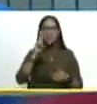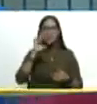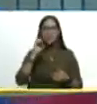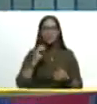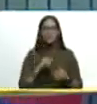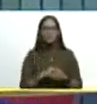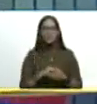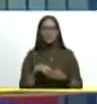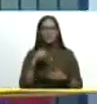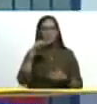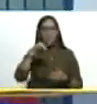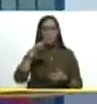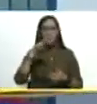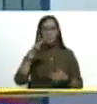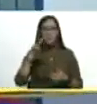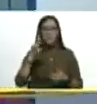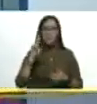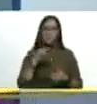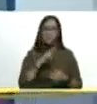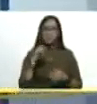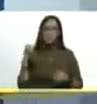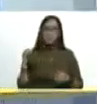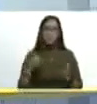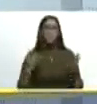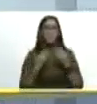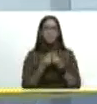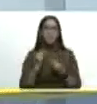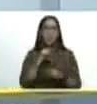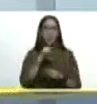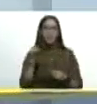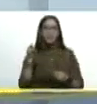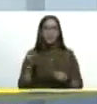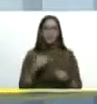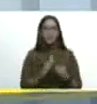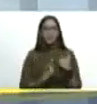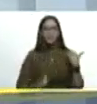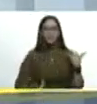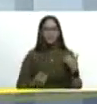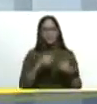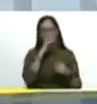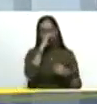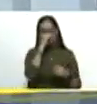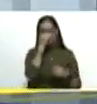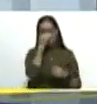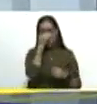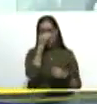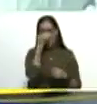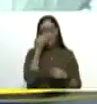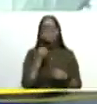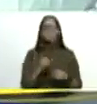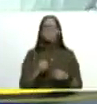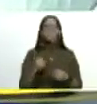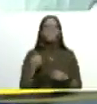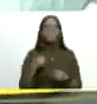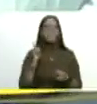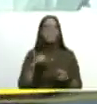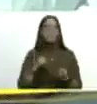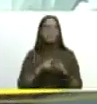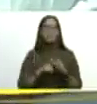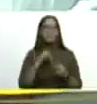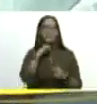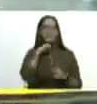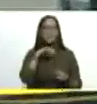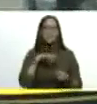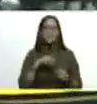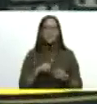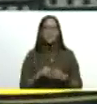gente del MBR-200 que tanto los acompañaron a ustedes, mi presidente, y precisamente la primera combatiente en esa historia